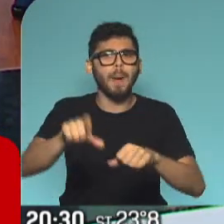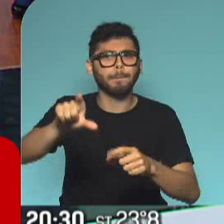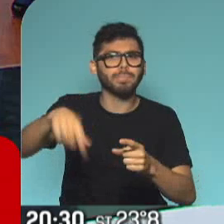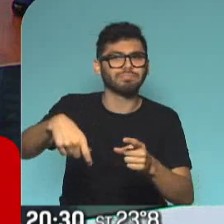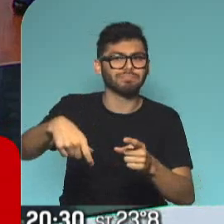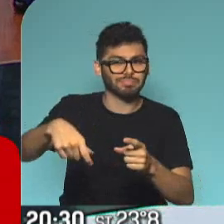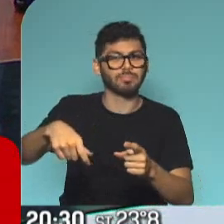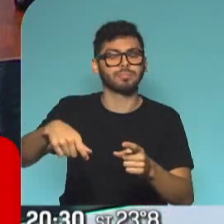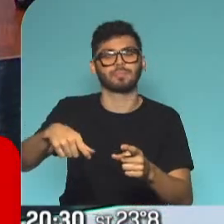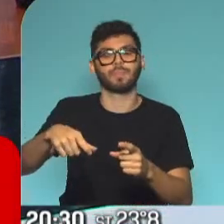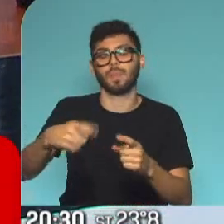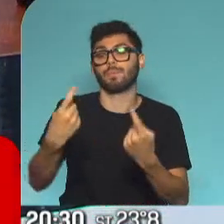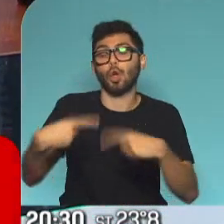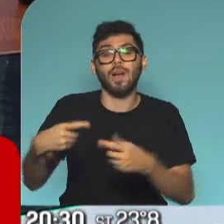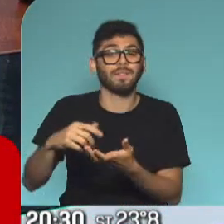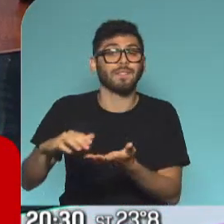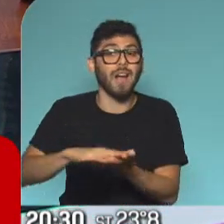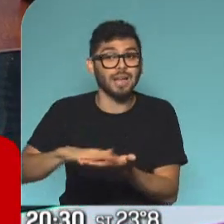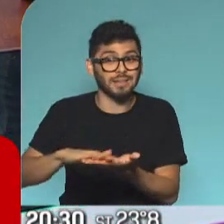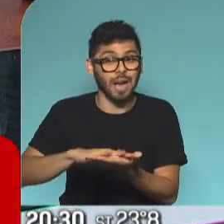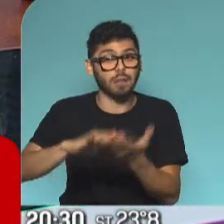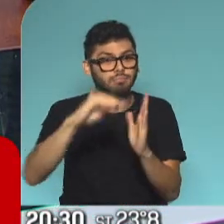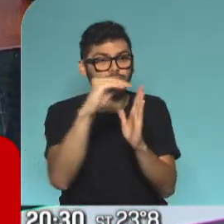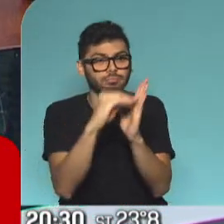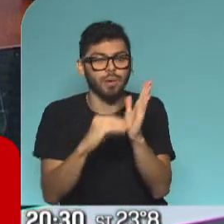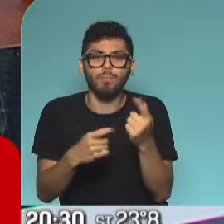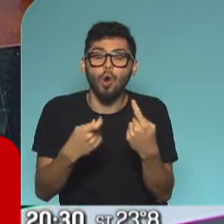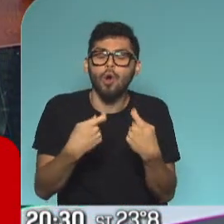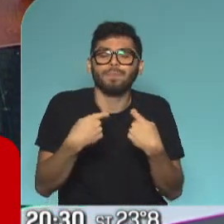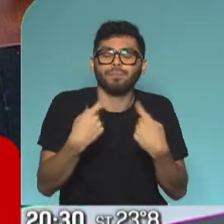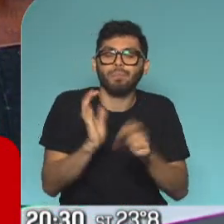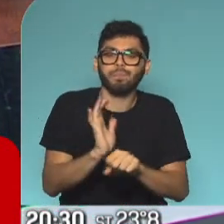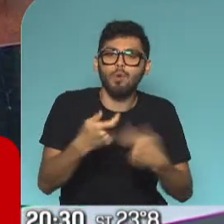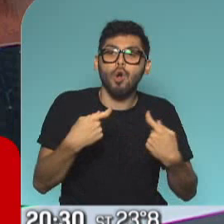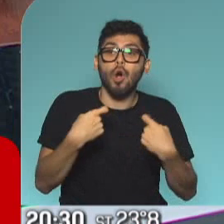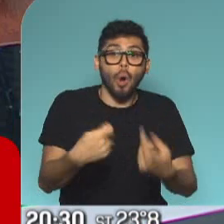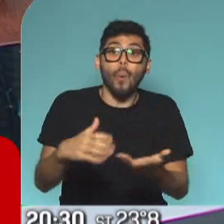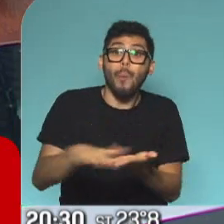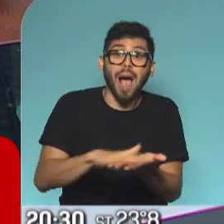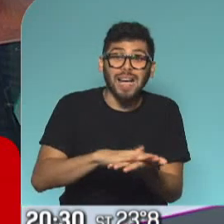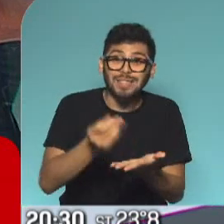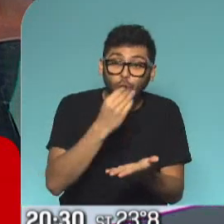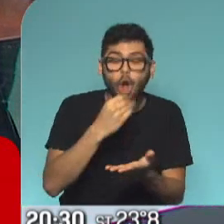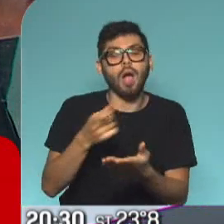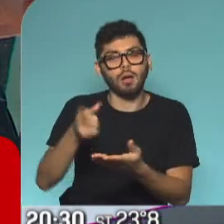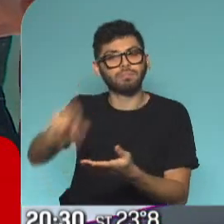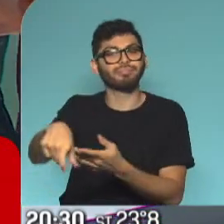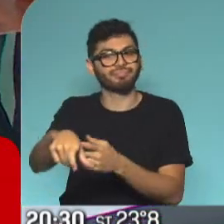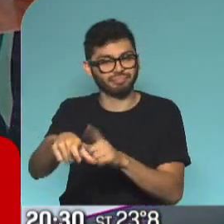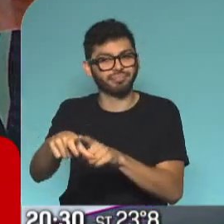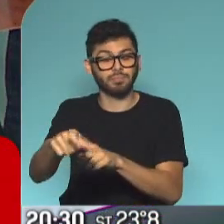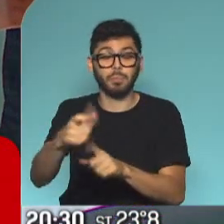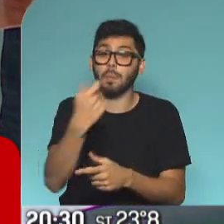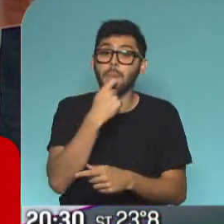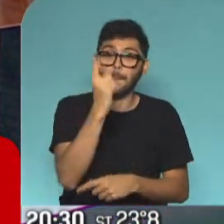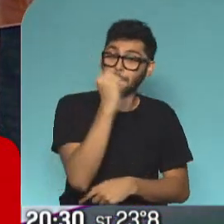determinados elementos esenciales que son los que están incluidos dentro de la canasta básica, sí. ¿No? Exclusivamente para aquellos padres y madres que